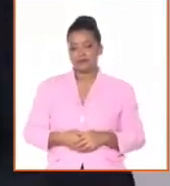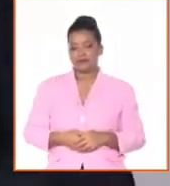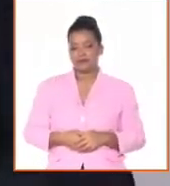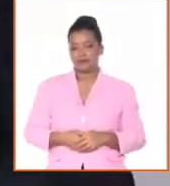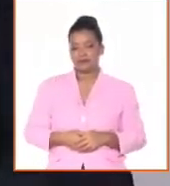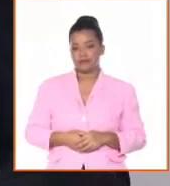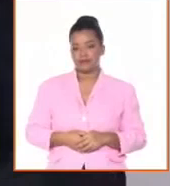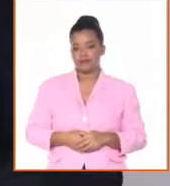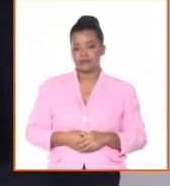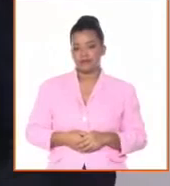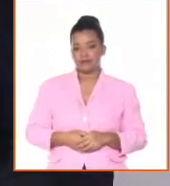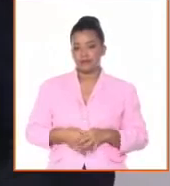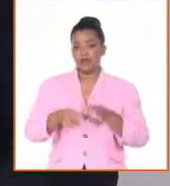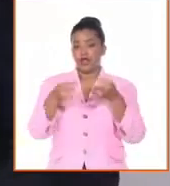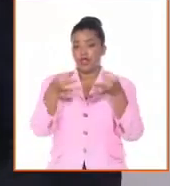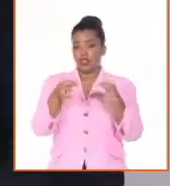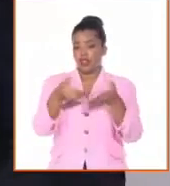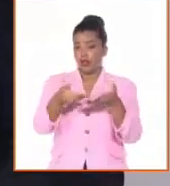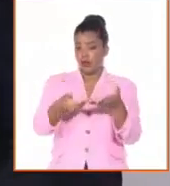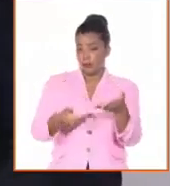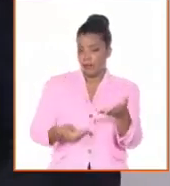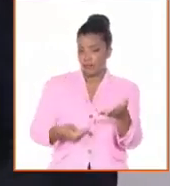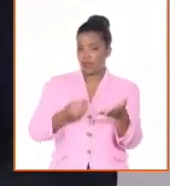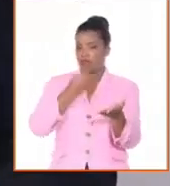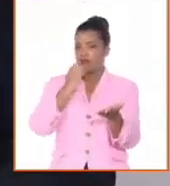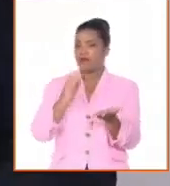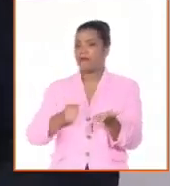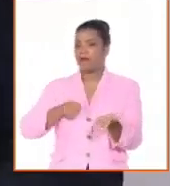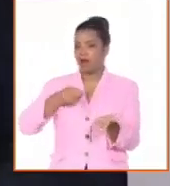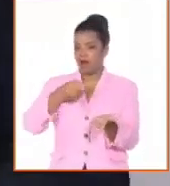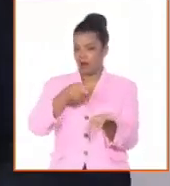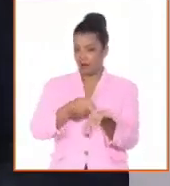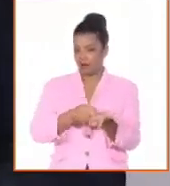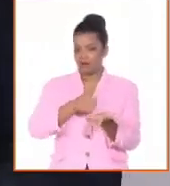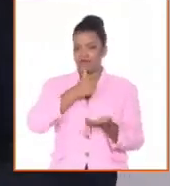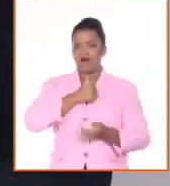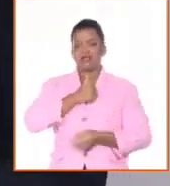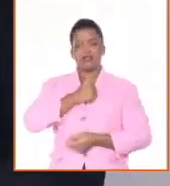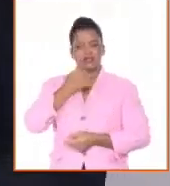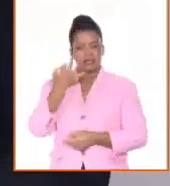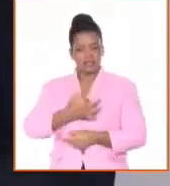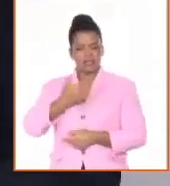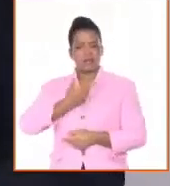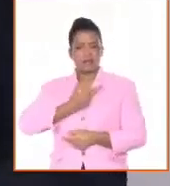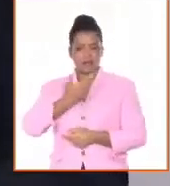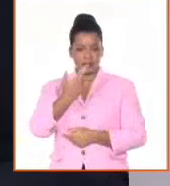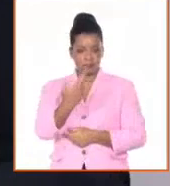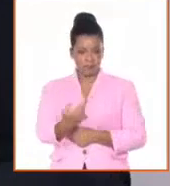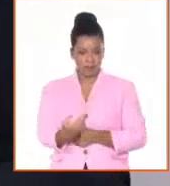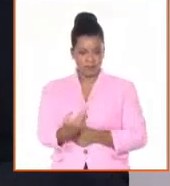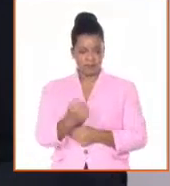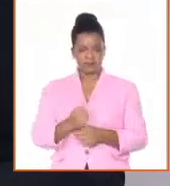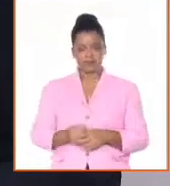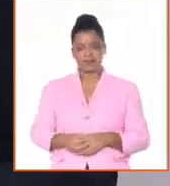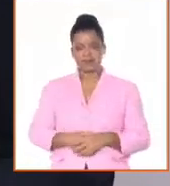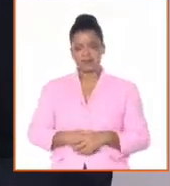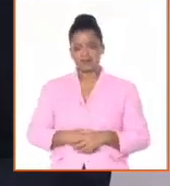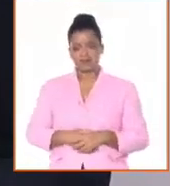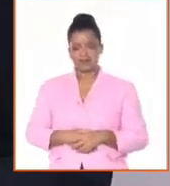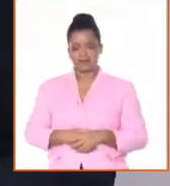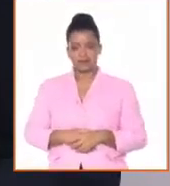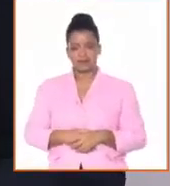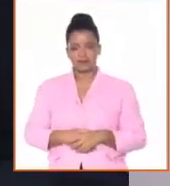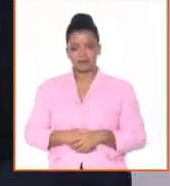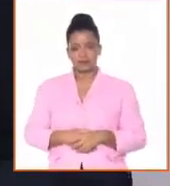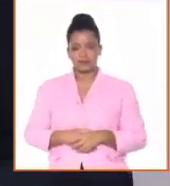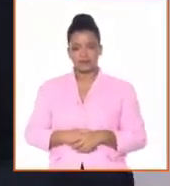sobre documento de manera que pudiera haber una respuesta siempre a cualquier situación que se presentara a la hora de prestar el servicio en